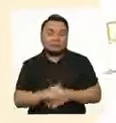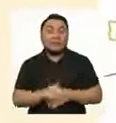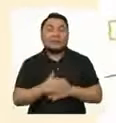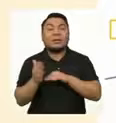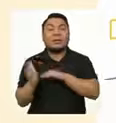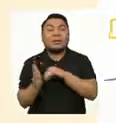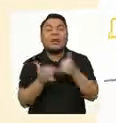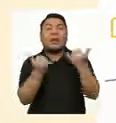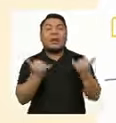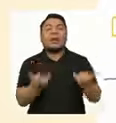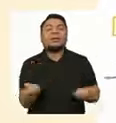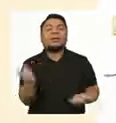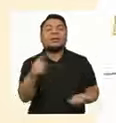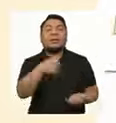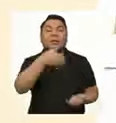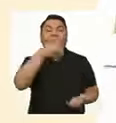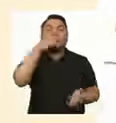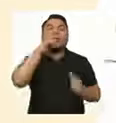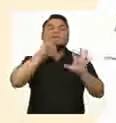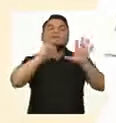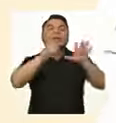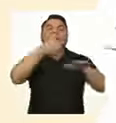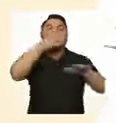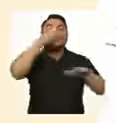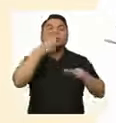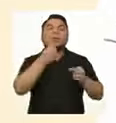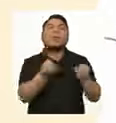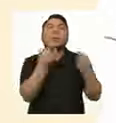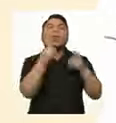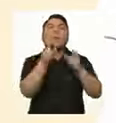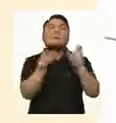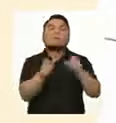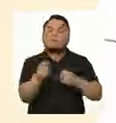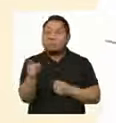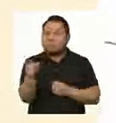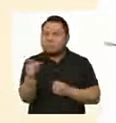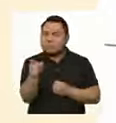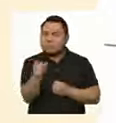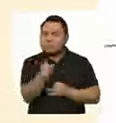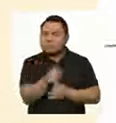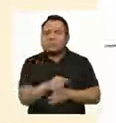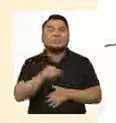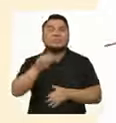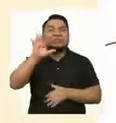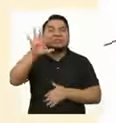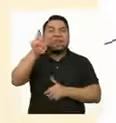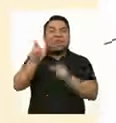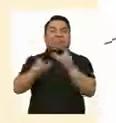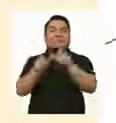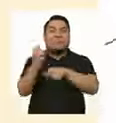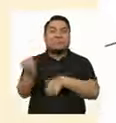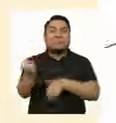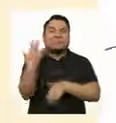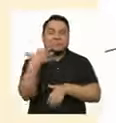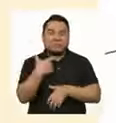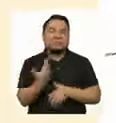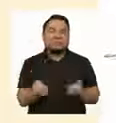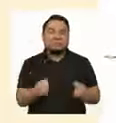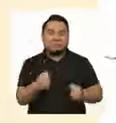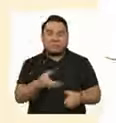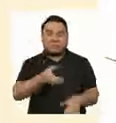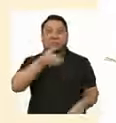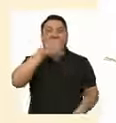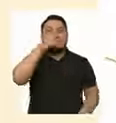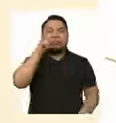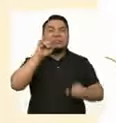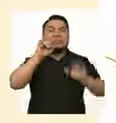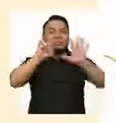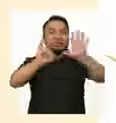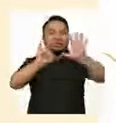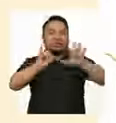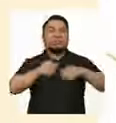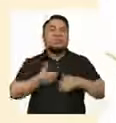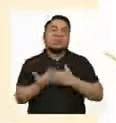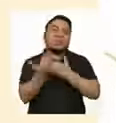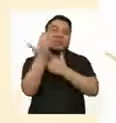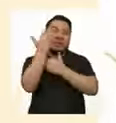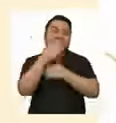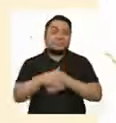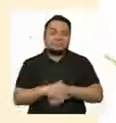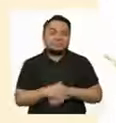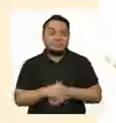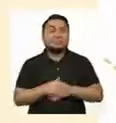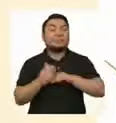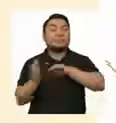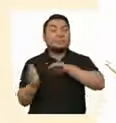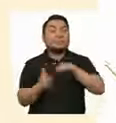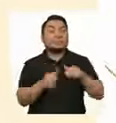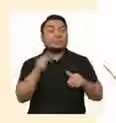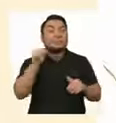A ver ahora los que beben 6 vasos. 5. 5 son los que beben 6 vasos al día.